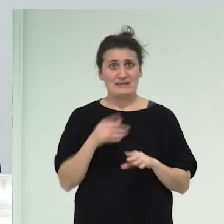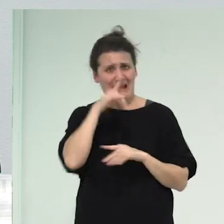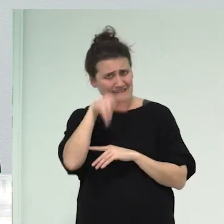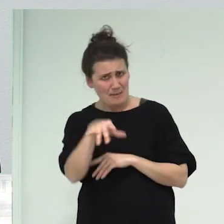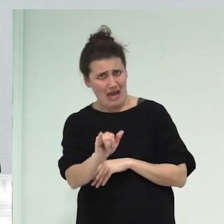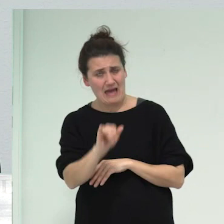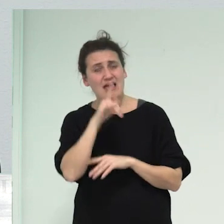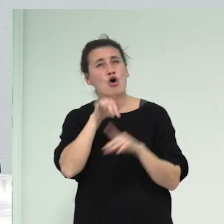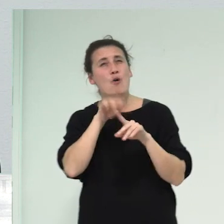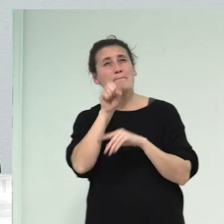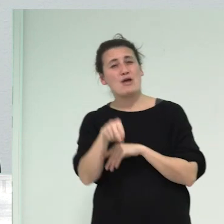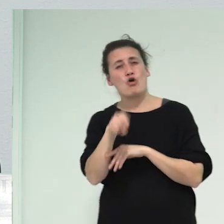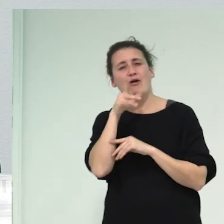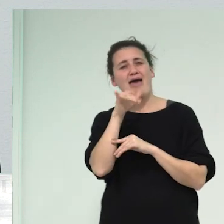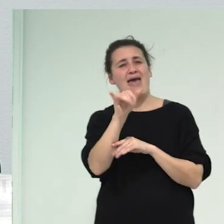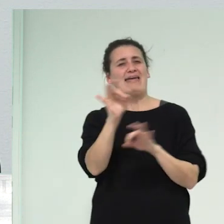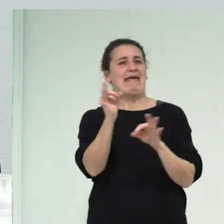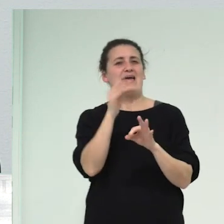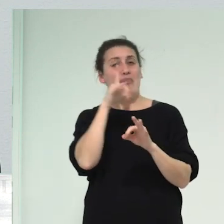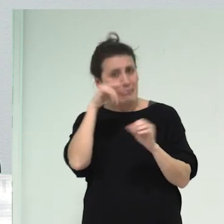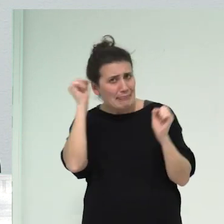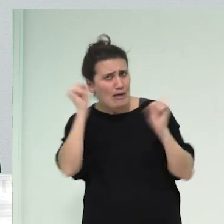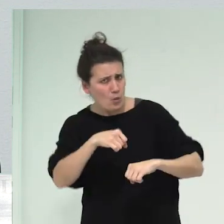peor, que están de acuerdo